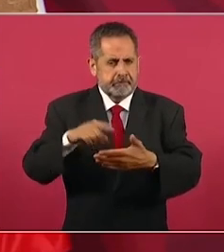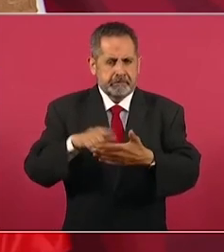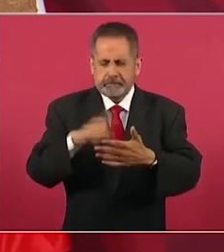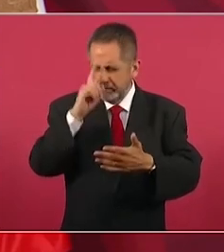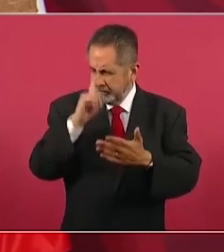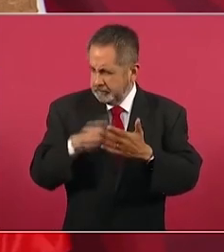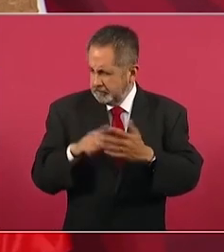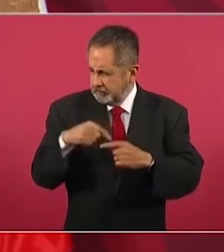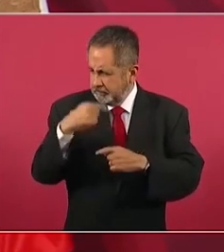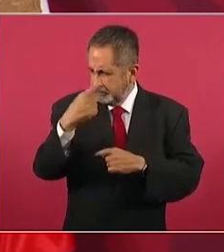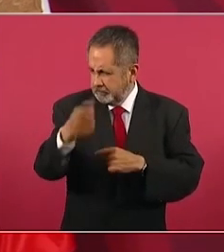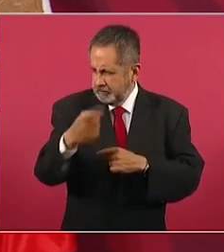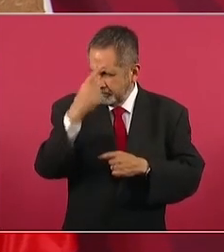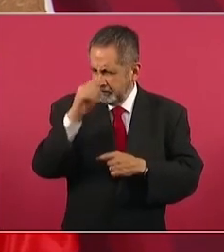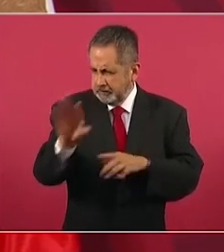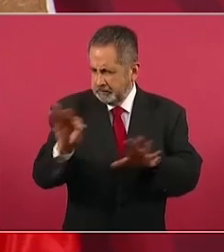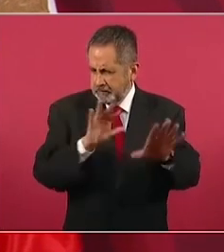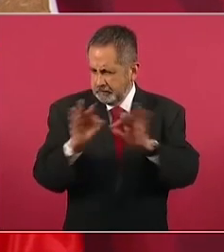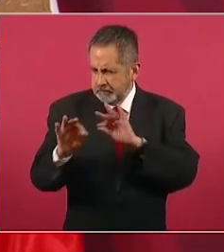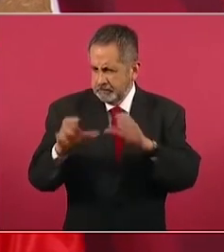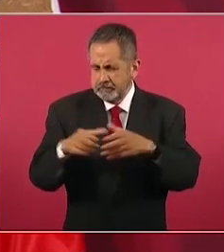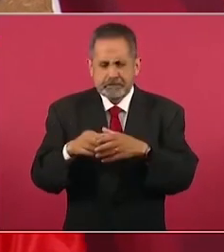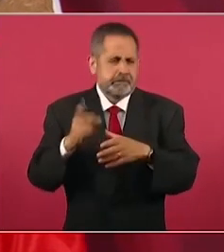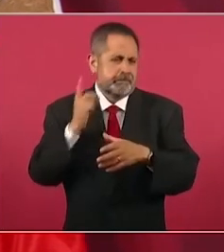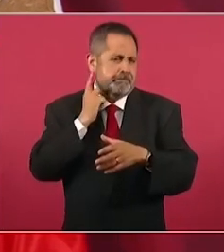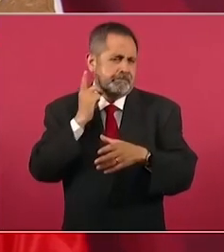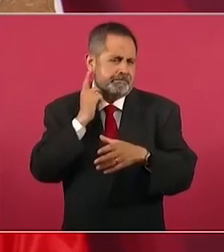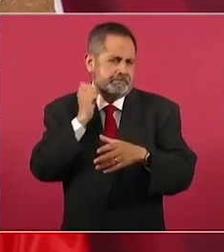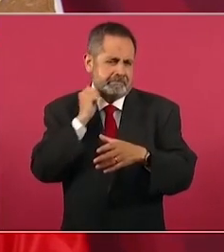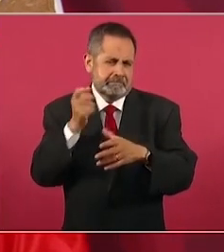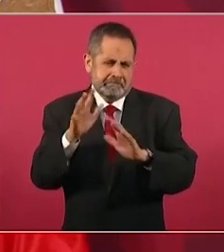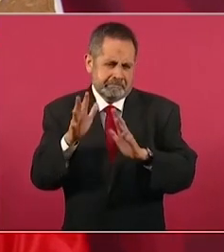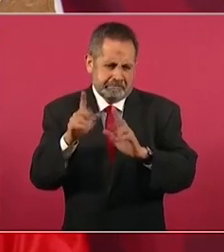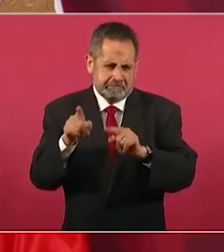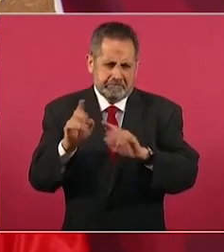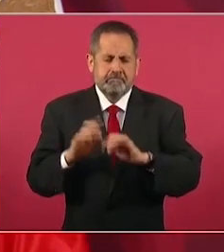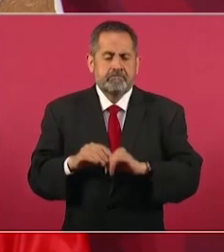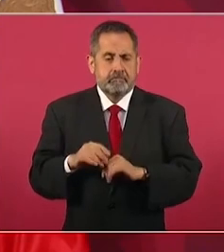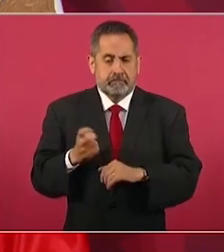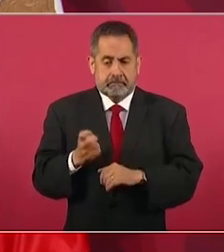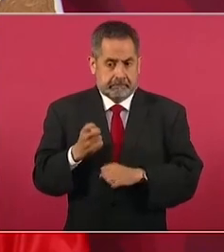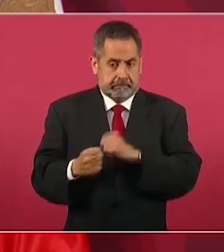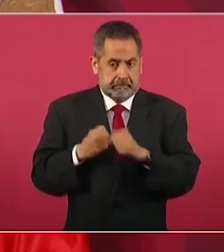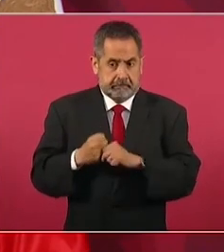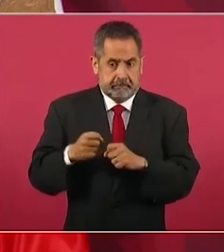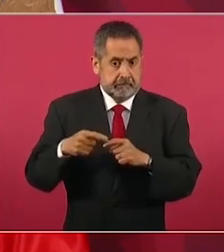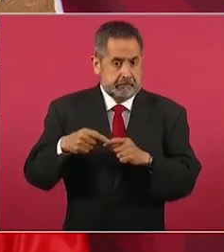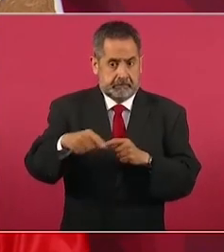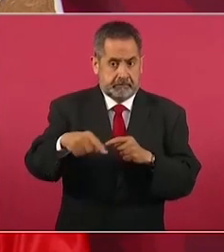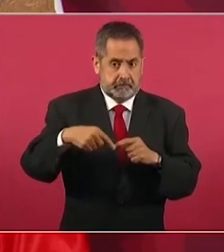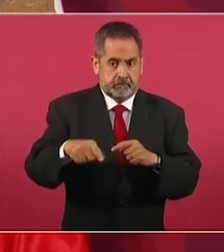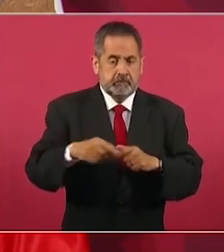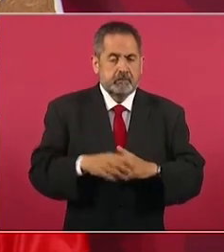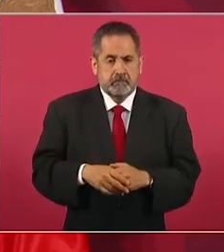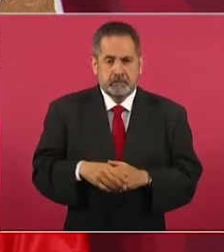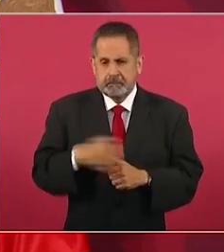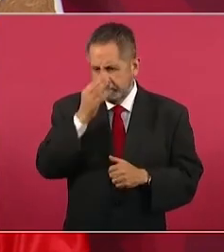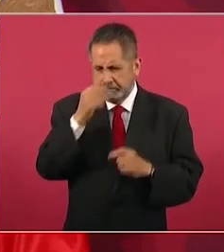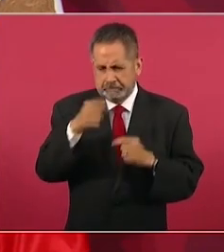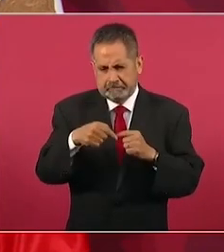creo que para legisladores, para parlamentarios, este año, ya